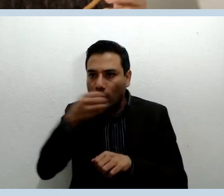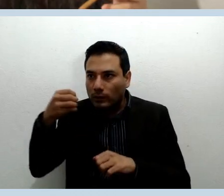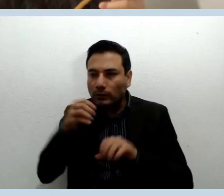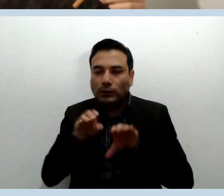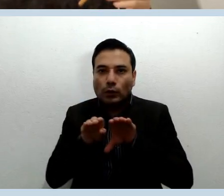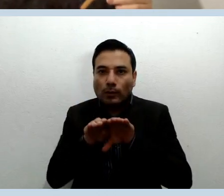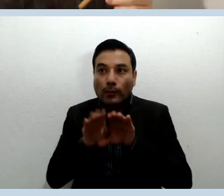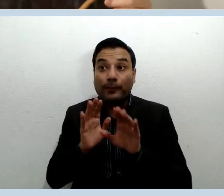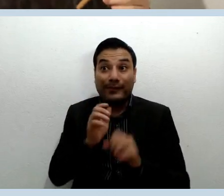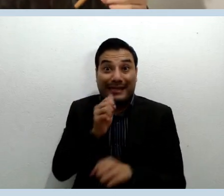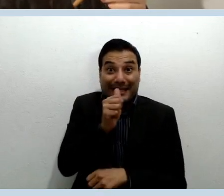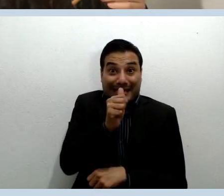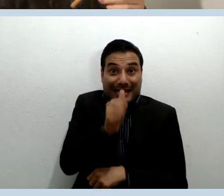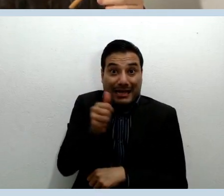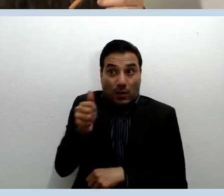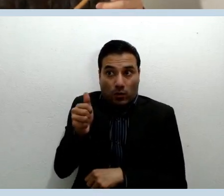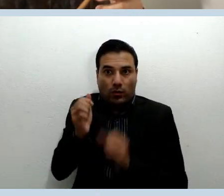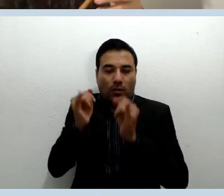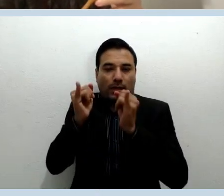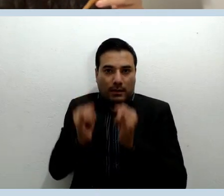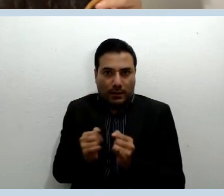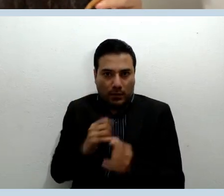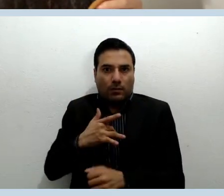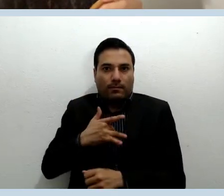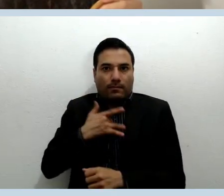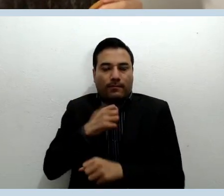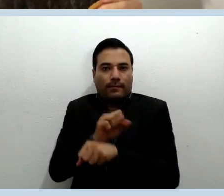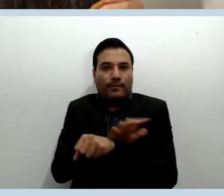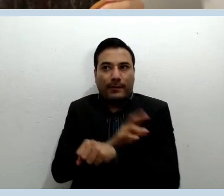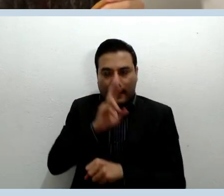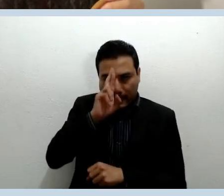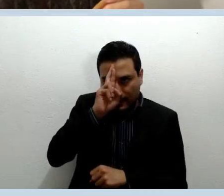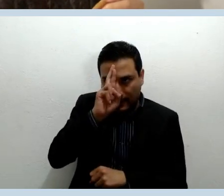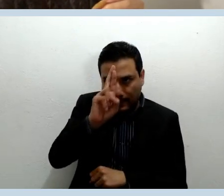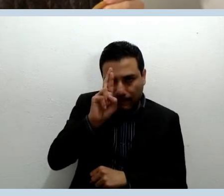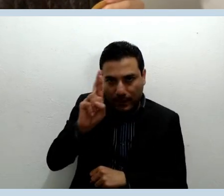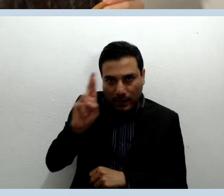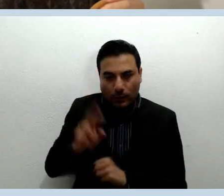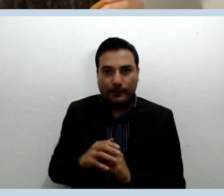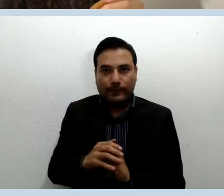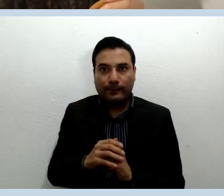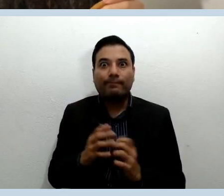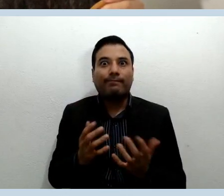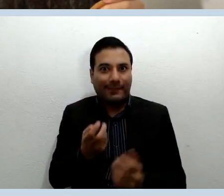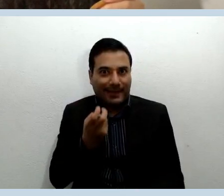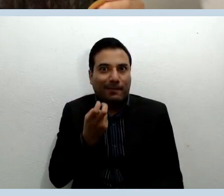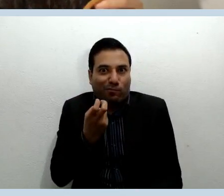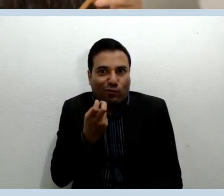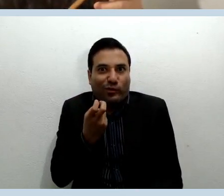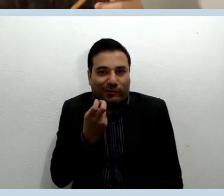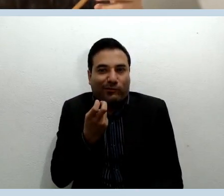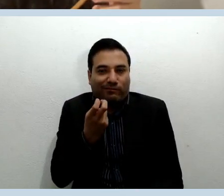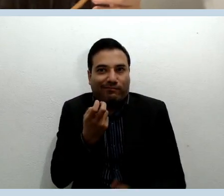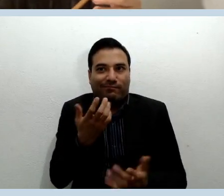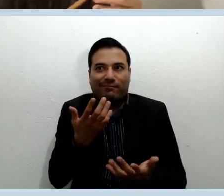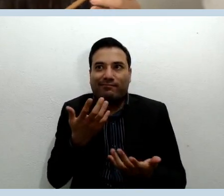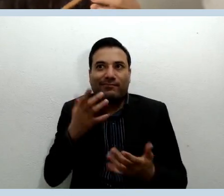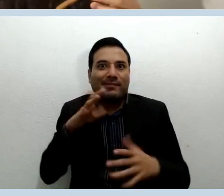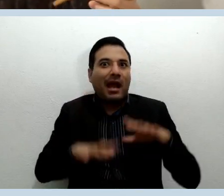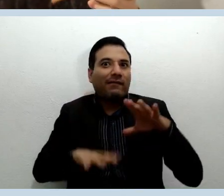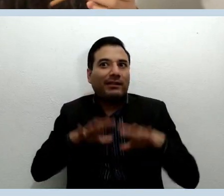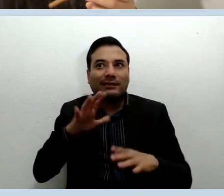esas emociones y por eso Quizás es tan peligroso de repente estas pedagogías en las que